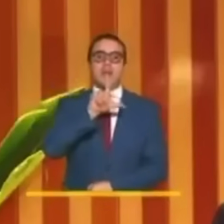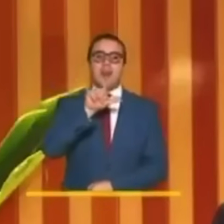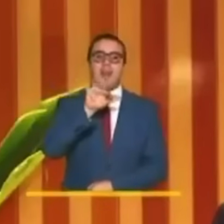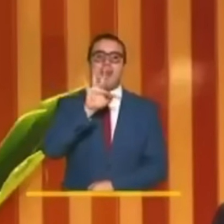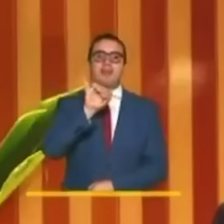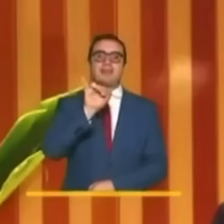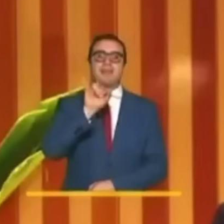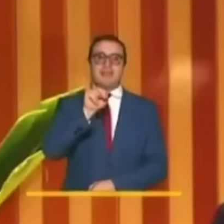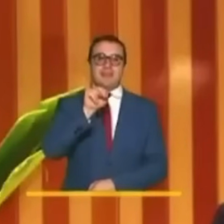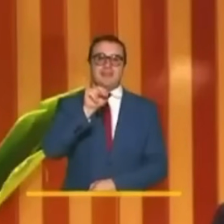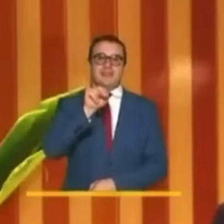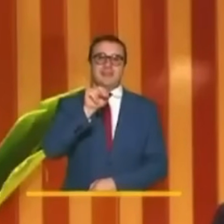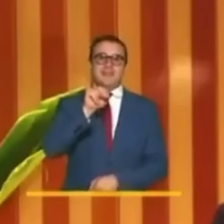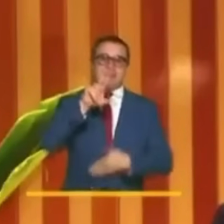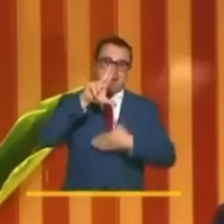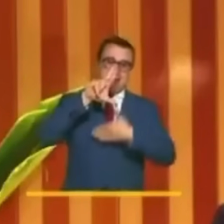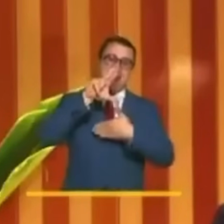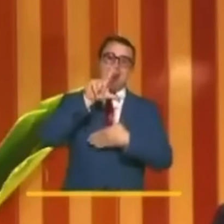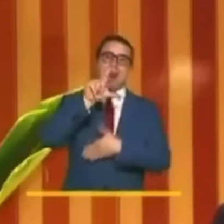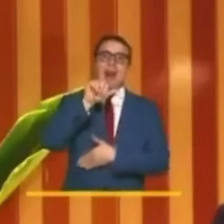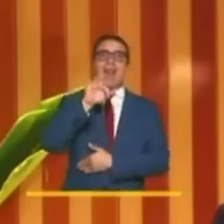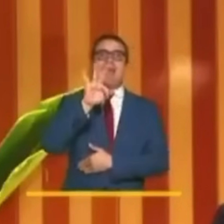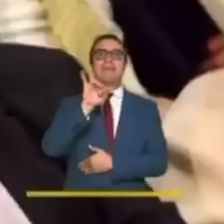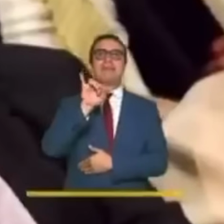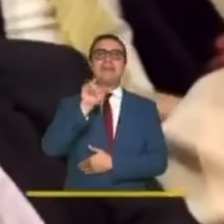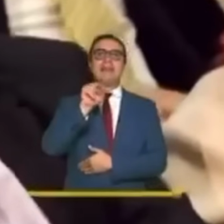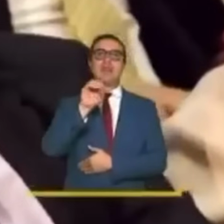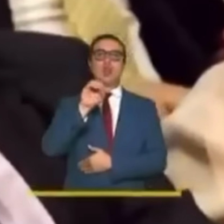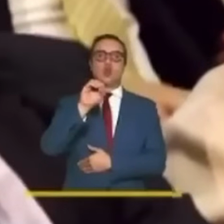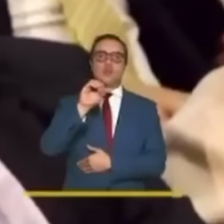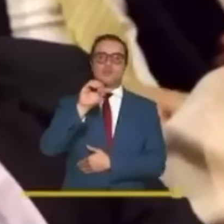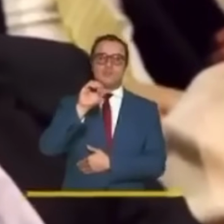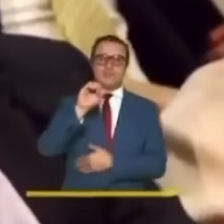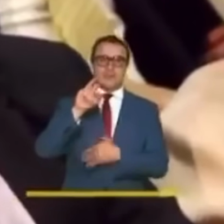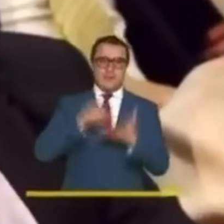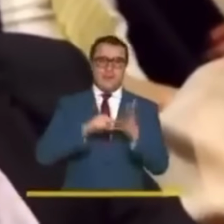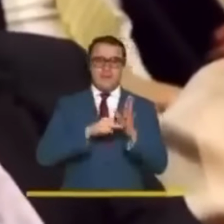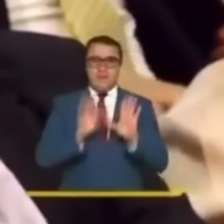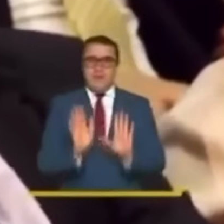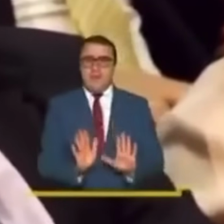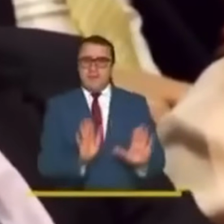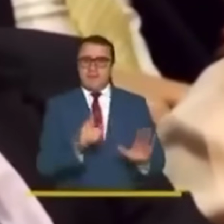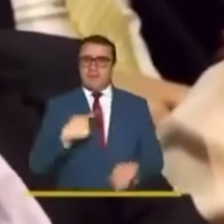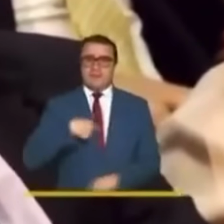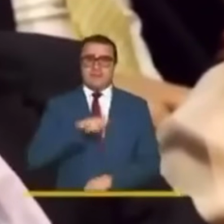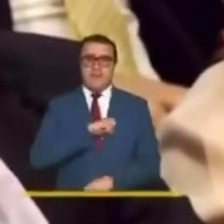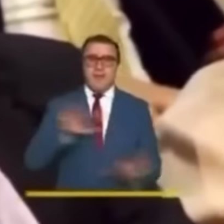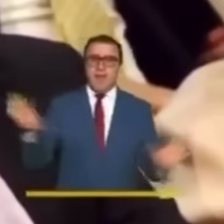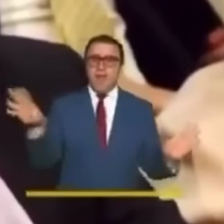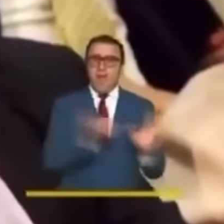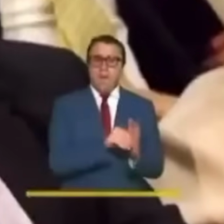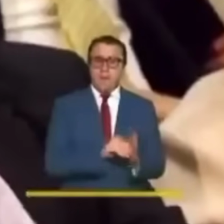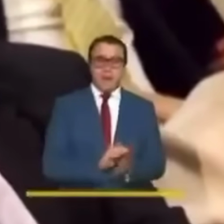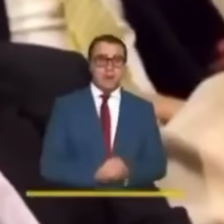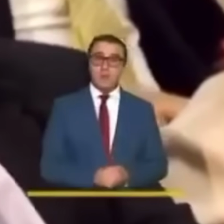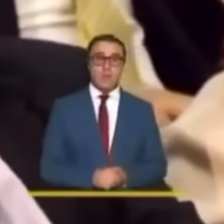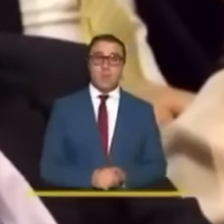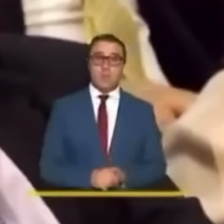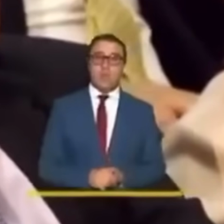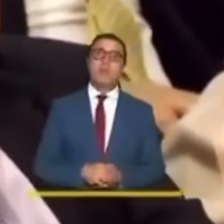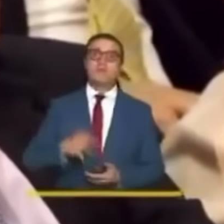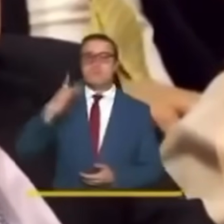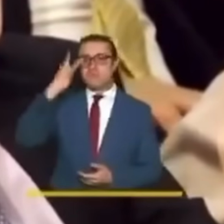Nuestra lengua es latina. No es propiamente España, porque España era hija de